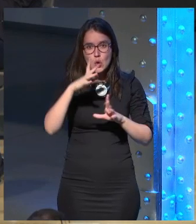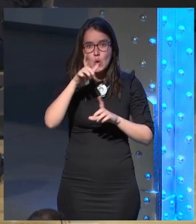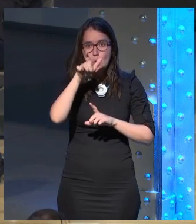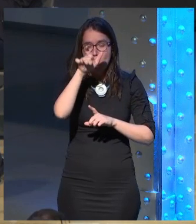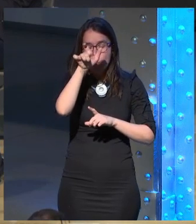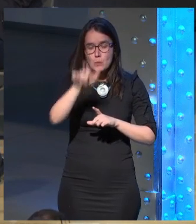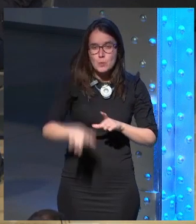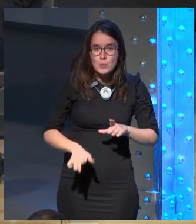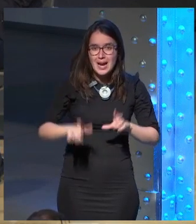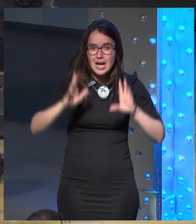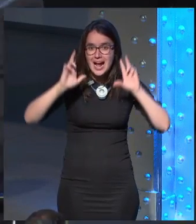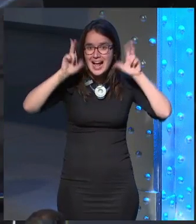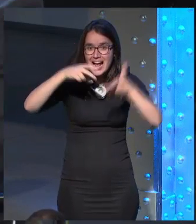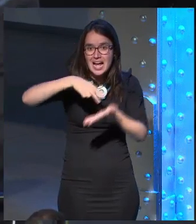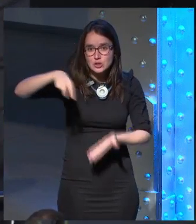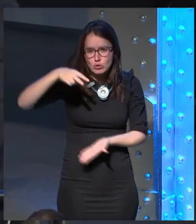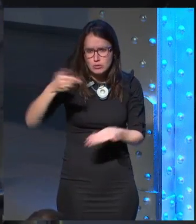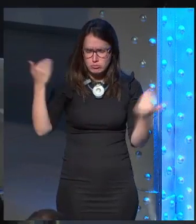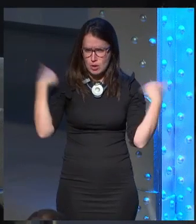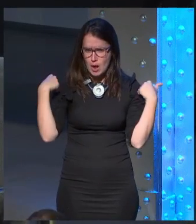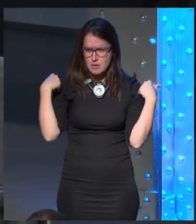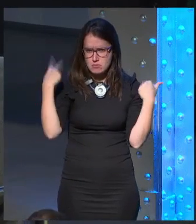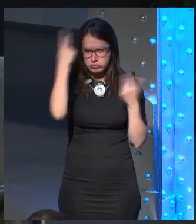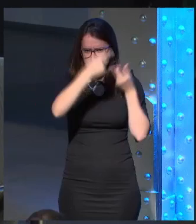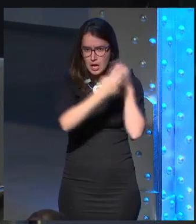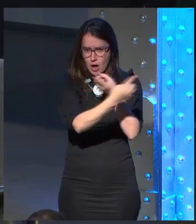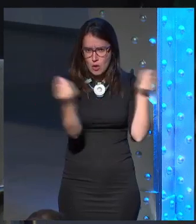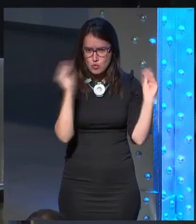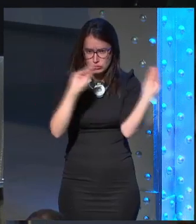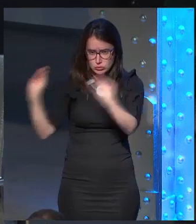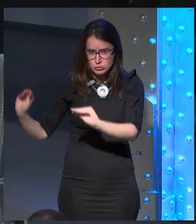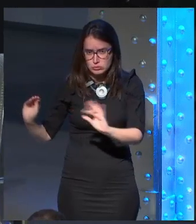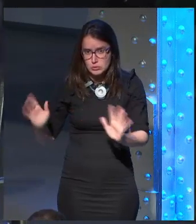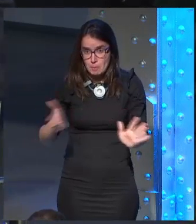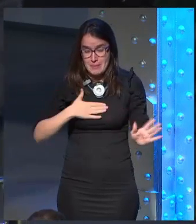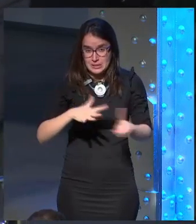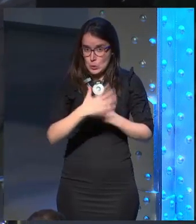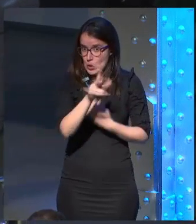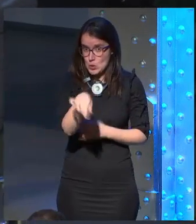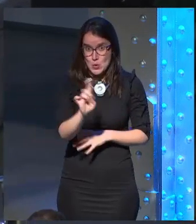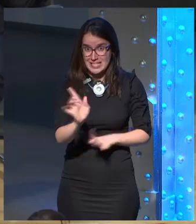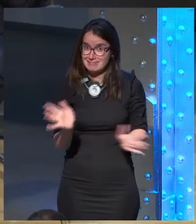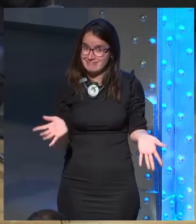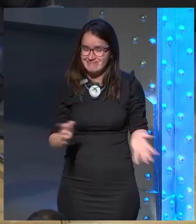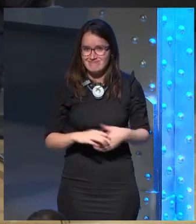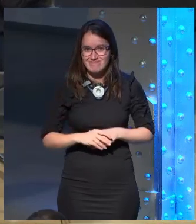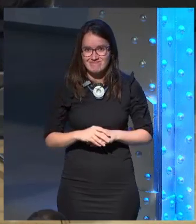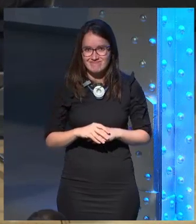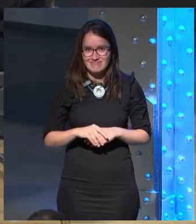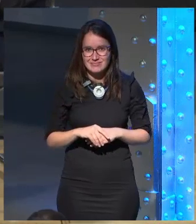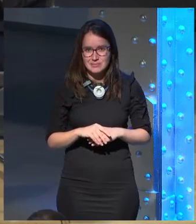astronautas hacerse cargo de su pelo en el espacio. No es mi caso.